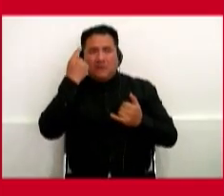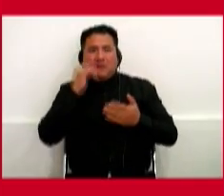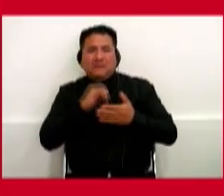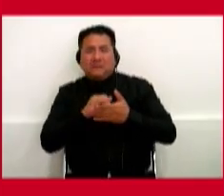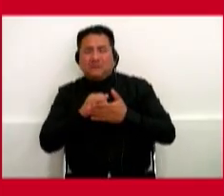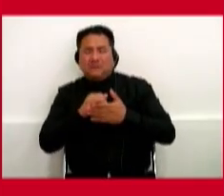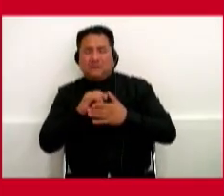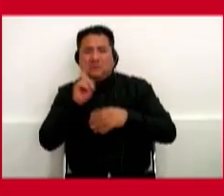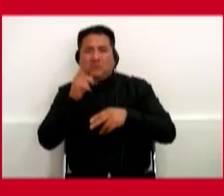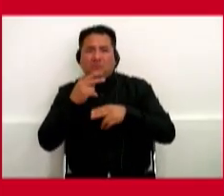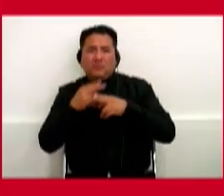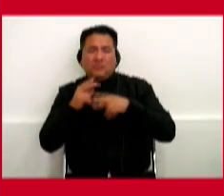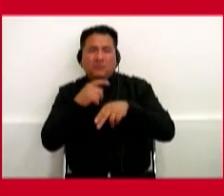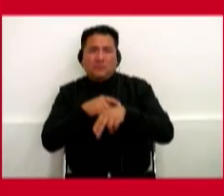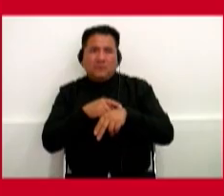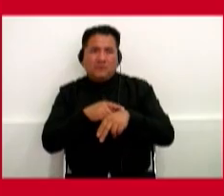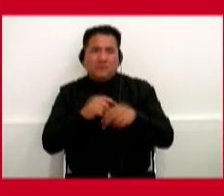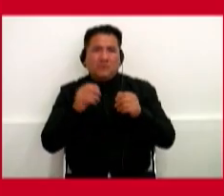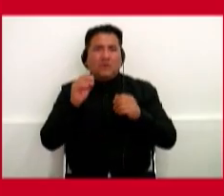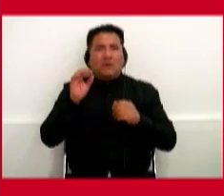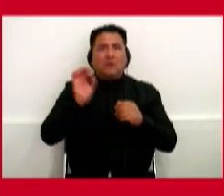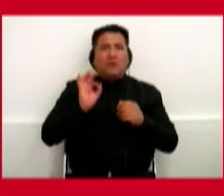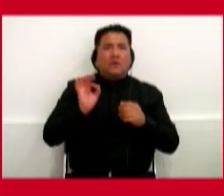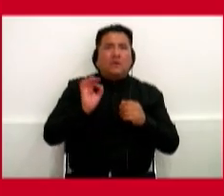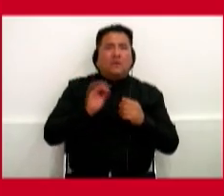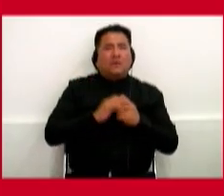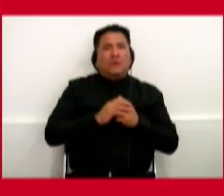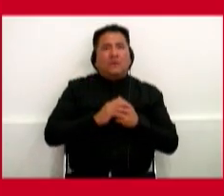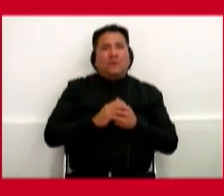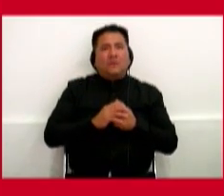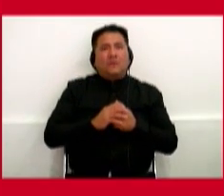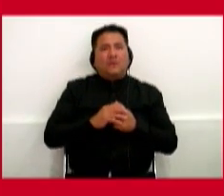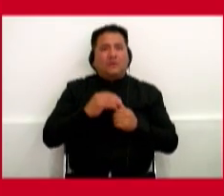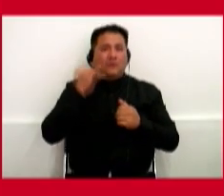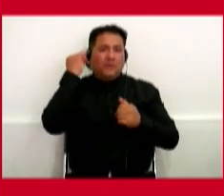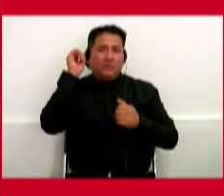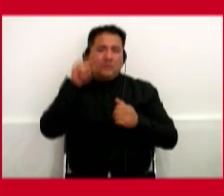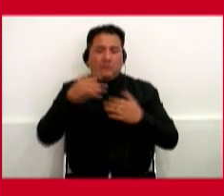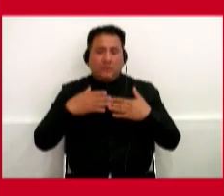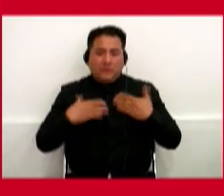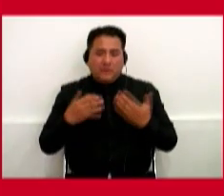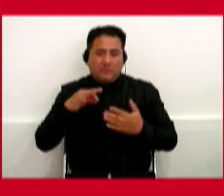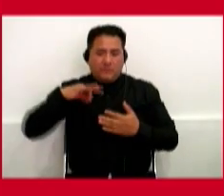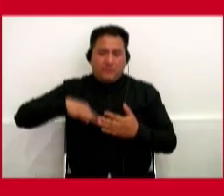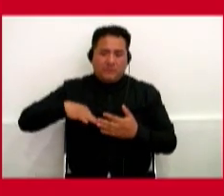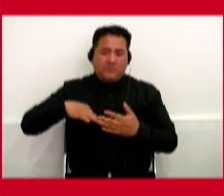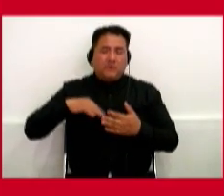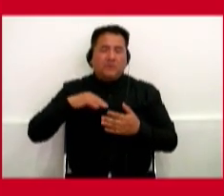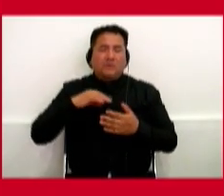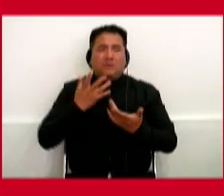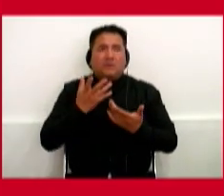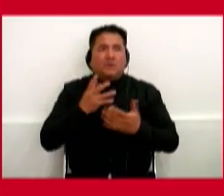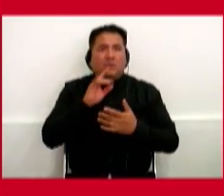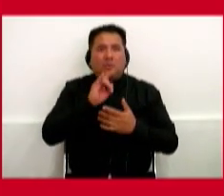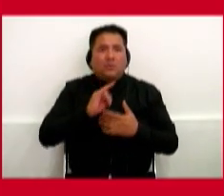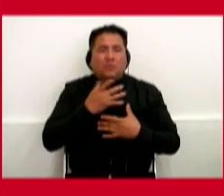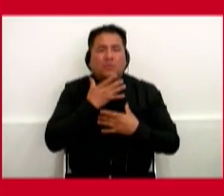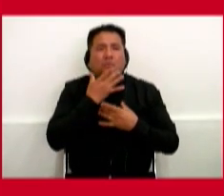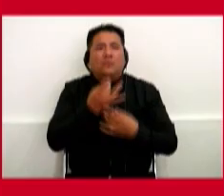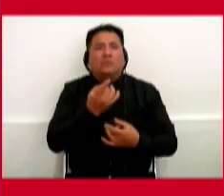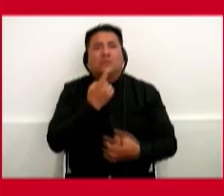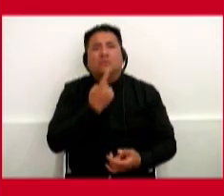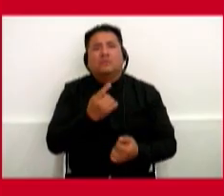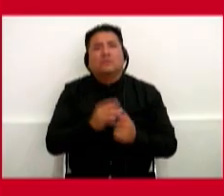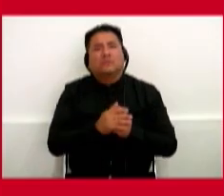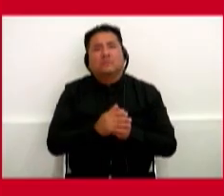ser un tanto complejos, pero dadas las herramientas como mencionaba, la idea es que podamos utilizarlo y hacer provecho de lo que dicta obviamente la literatura,